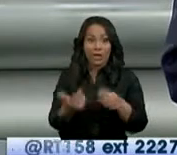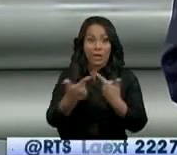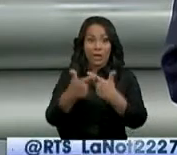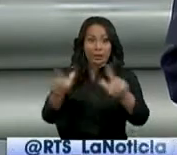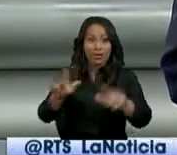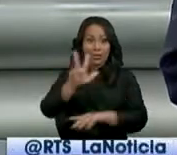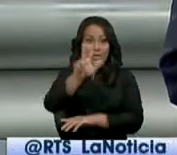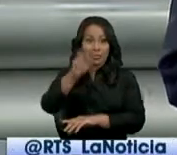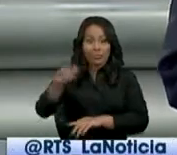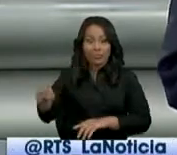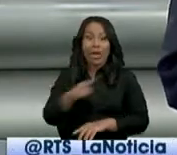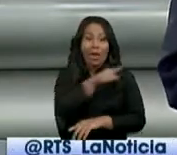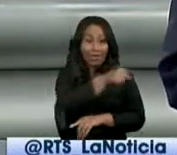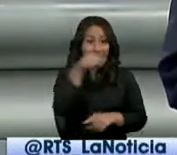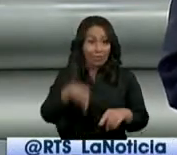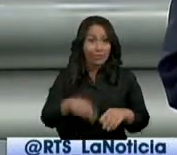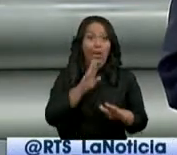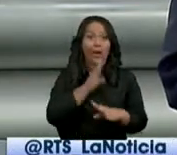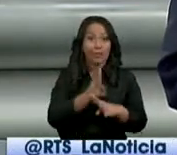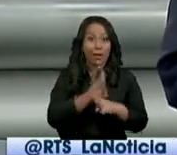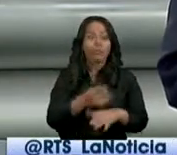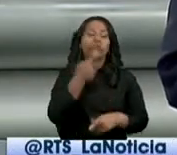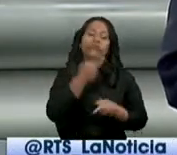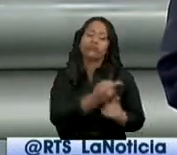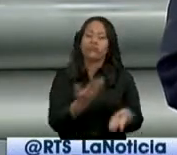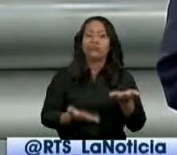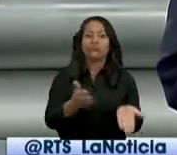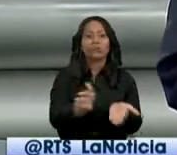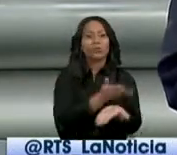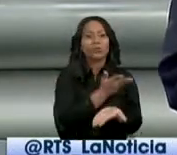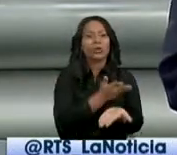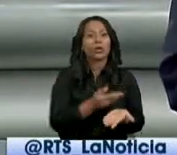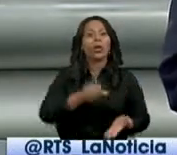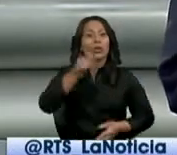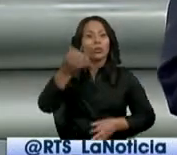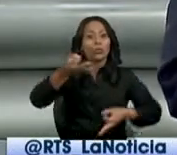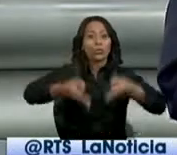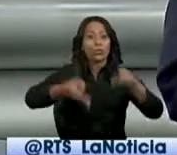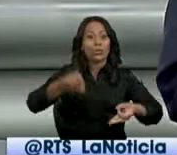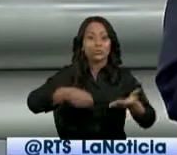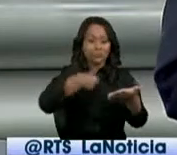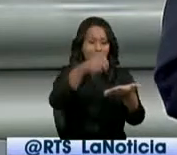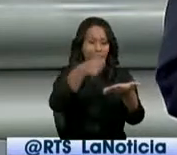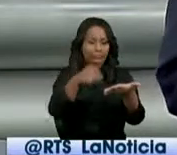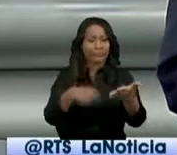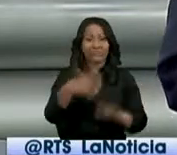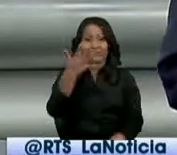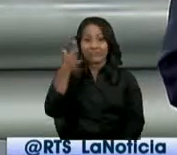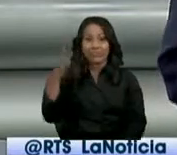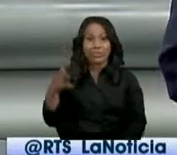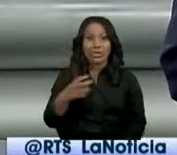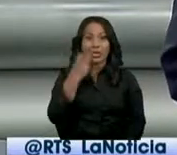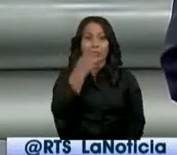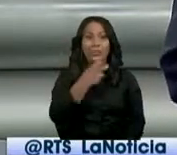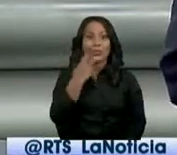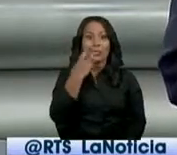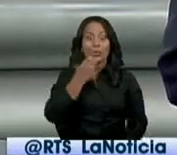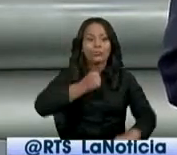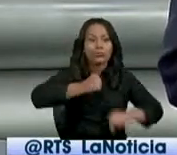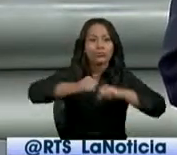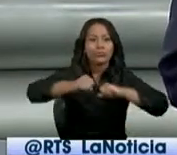ser destituido. Además, informó que 20 jueces que no calificaron en las pruebas de